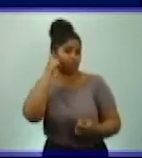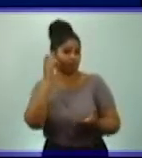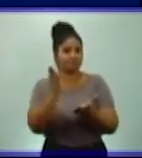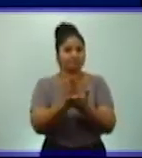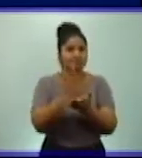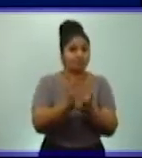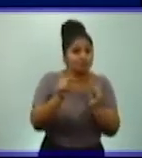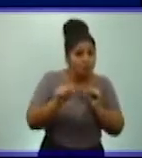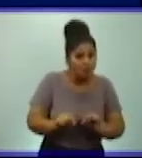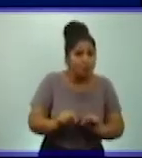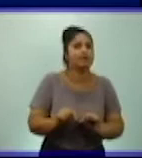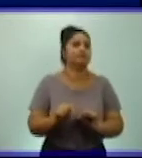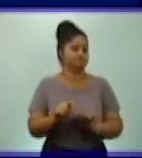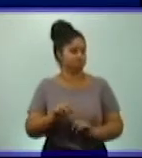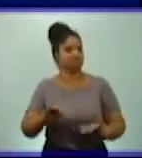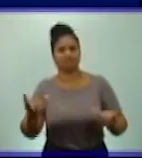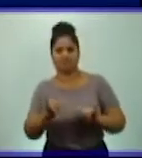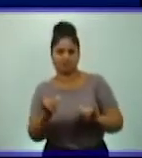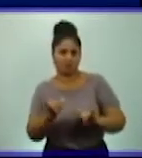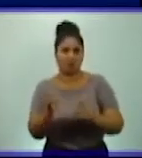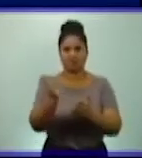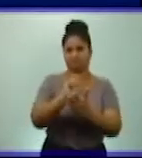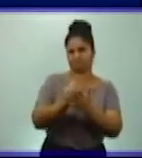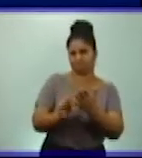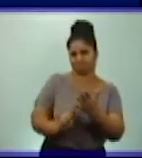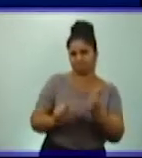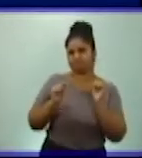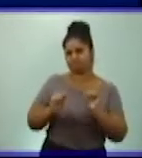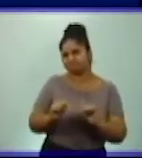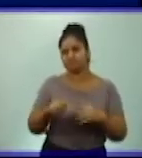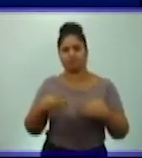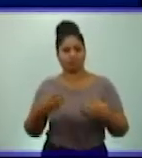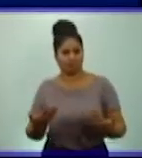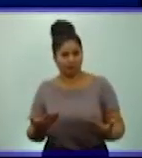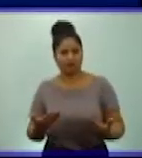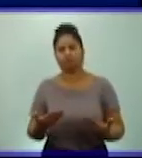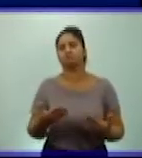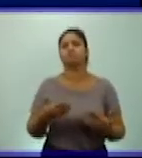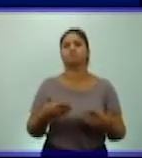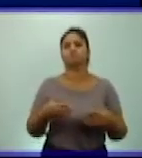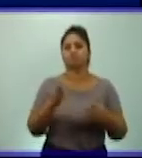nuestro continente. Y esta vez, este soneto se llama Retórica del llanto.